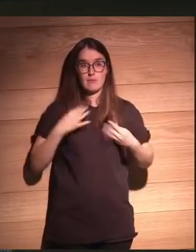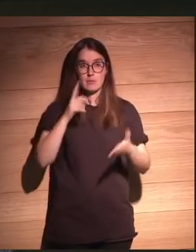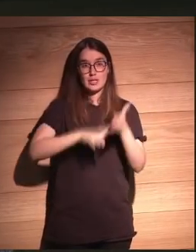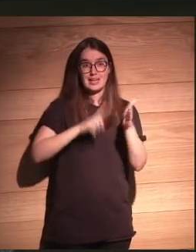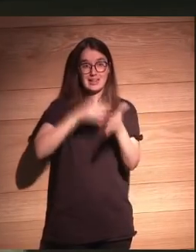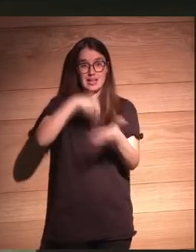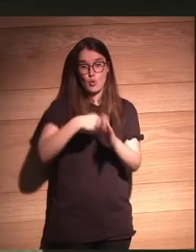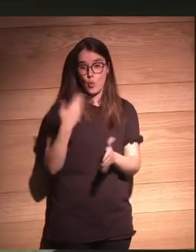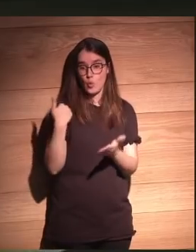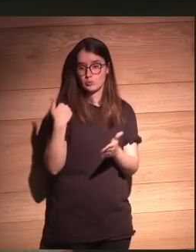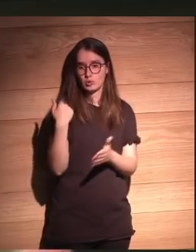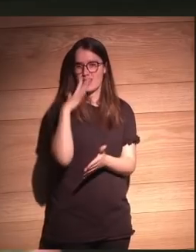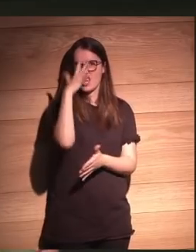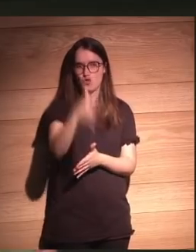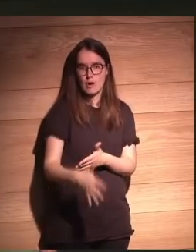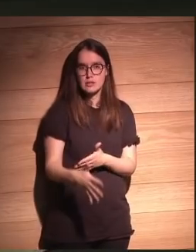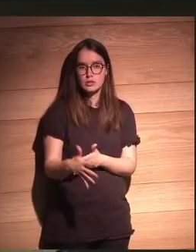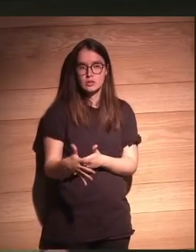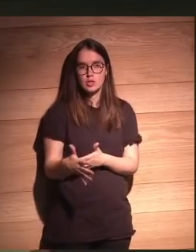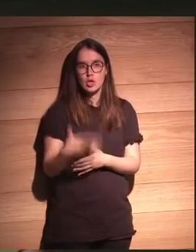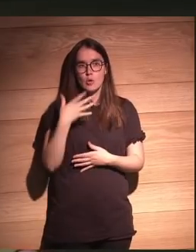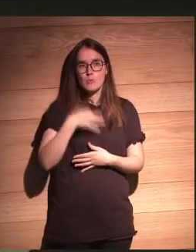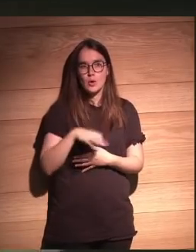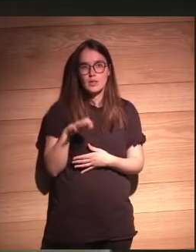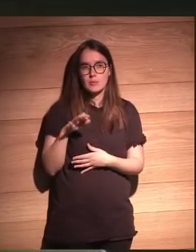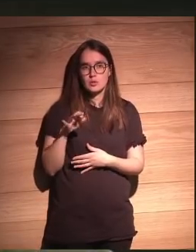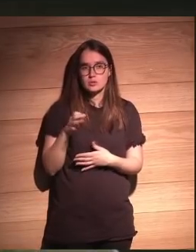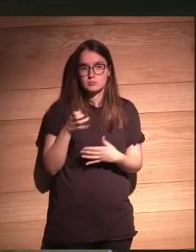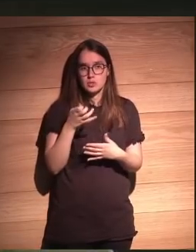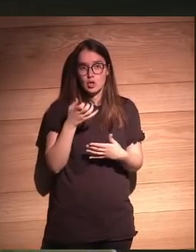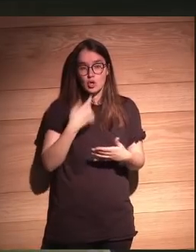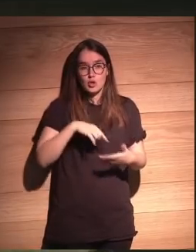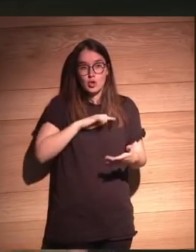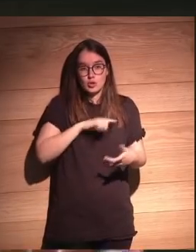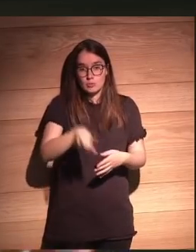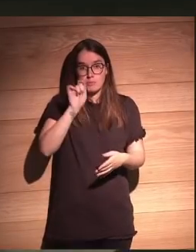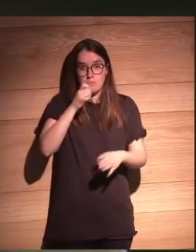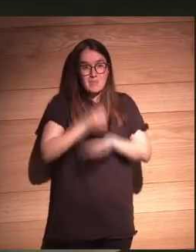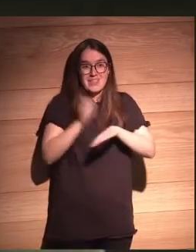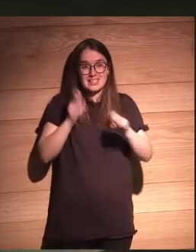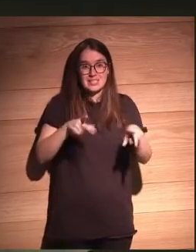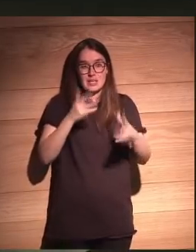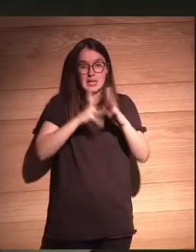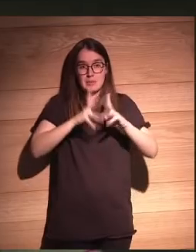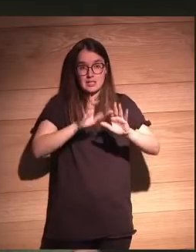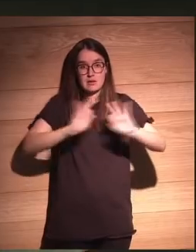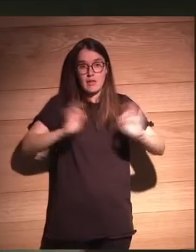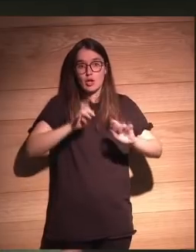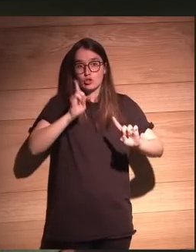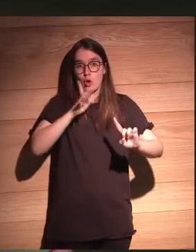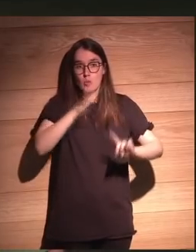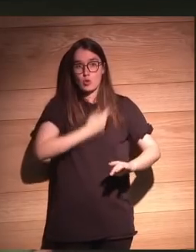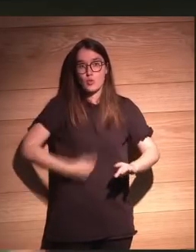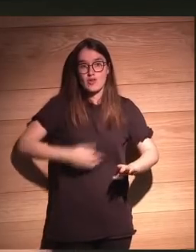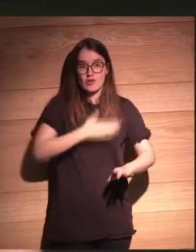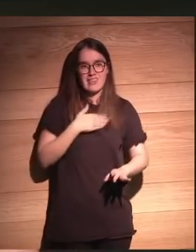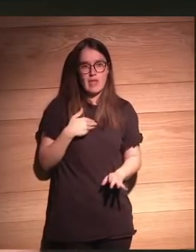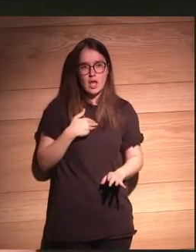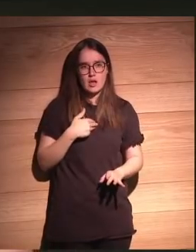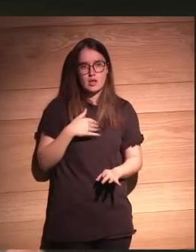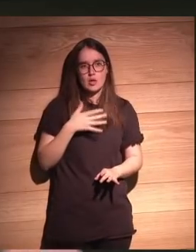en los últimos 5 años potencialmente podemos haber, sin que nosotros podamos decidir nada, ni la administración, solo por la voluntad del propietario de nuestra